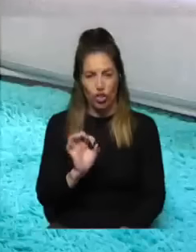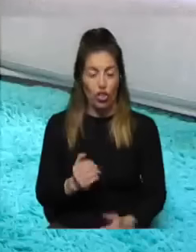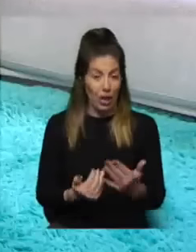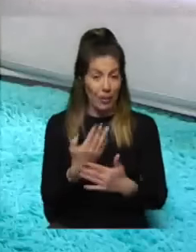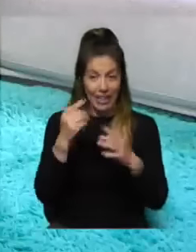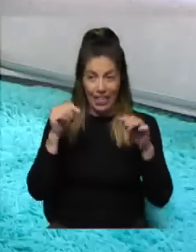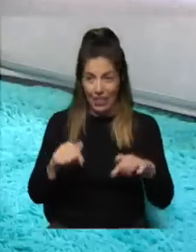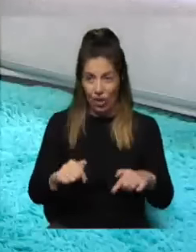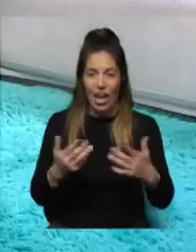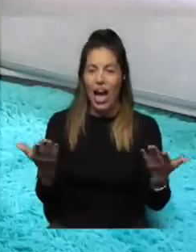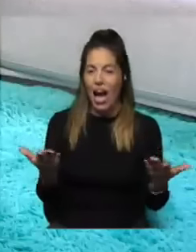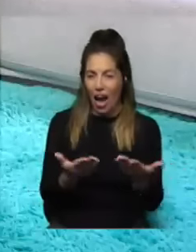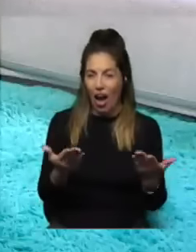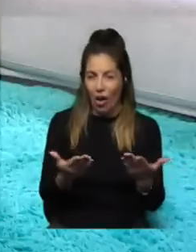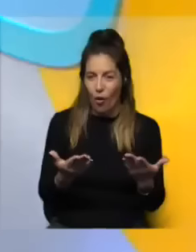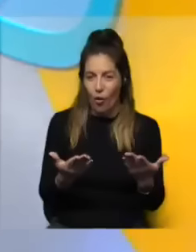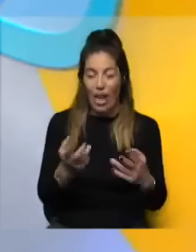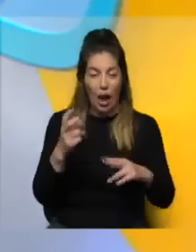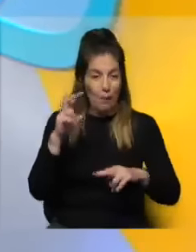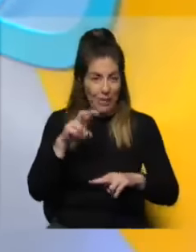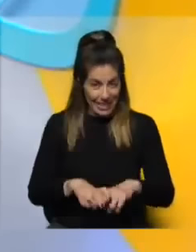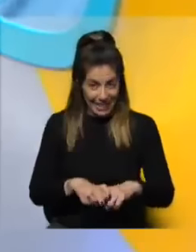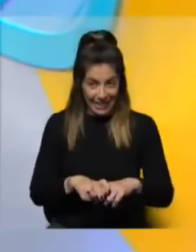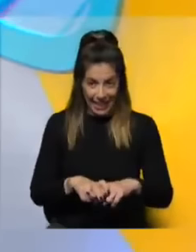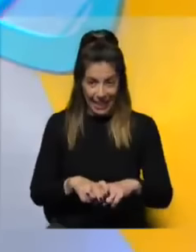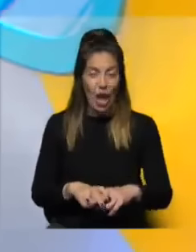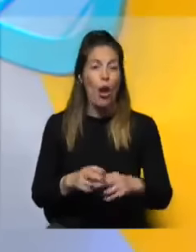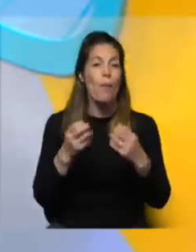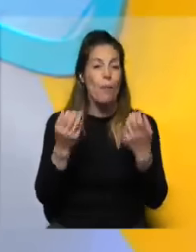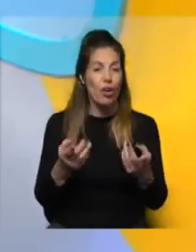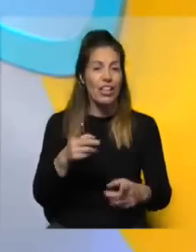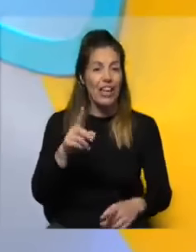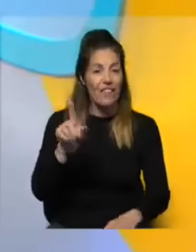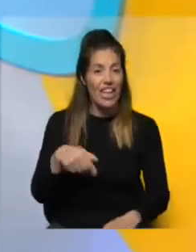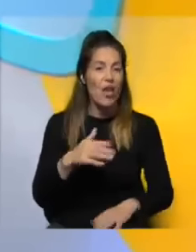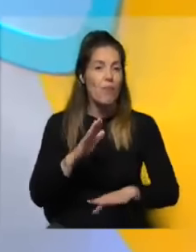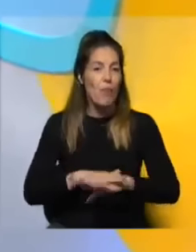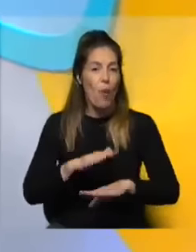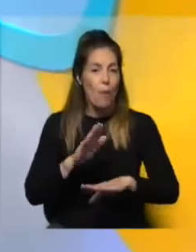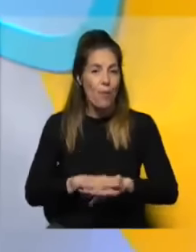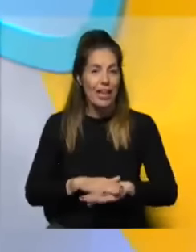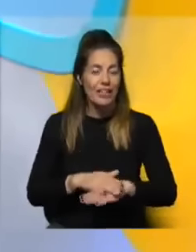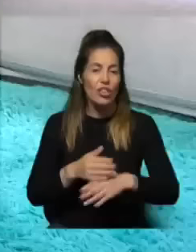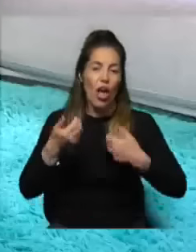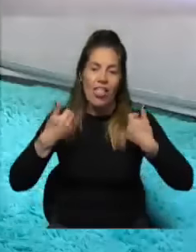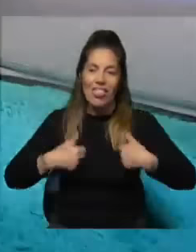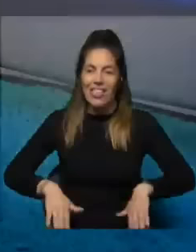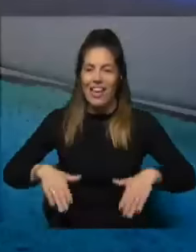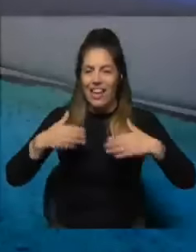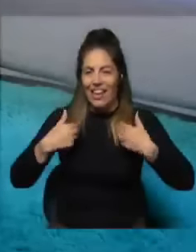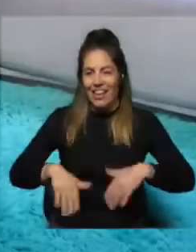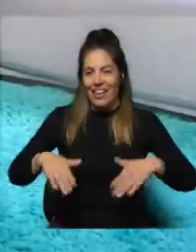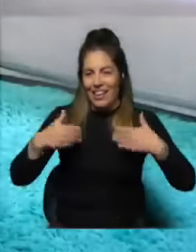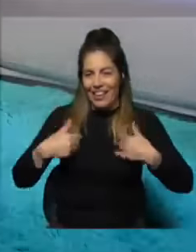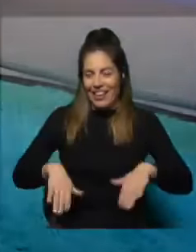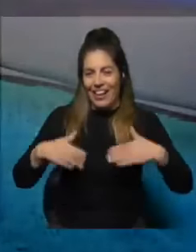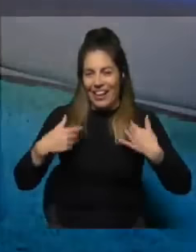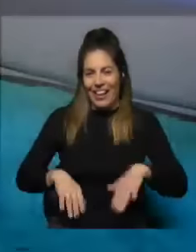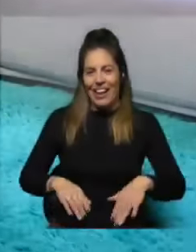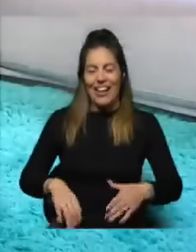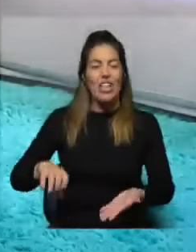ahora, como corresponde, me senté, obviamente, porque viene el momento de las descargas en Ciudad Viva.